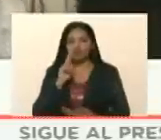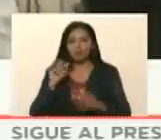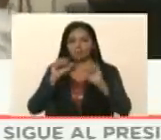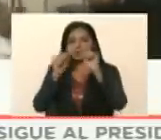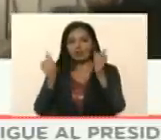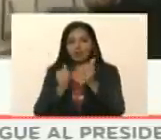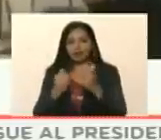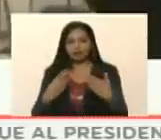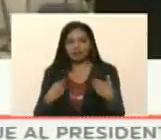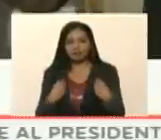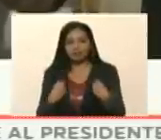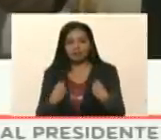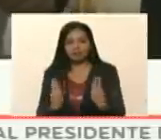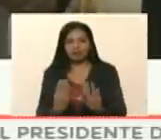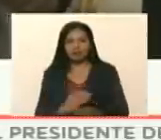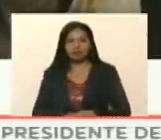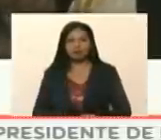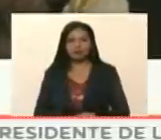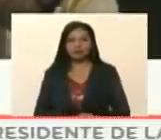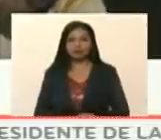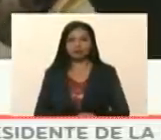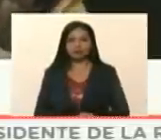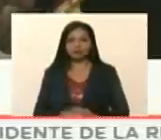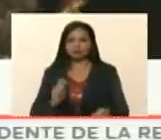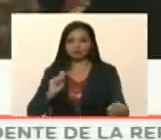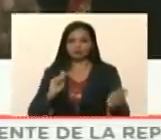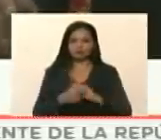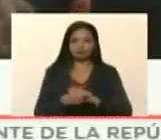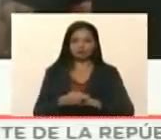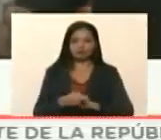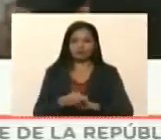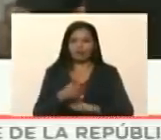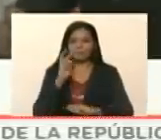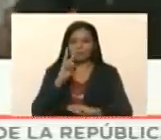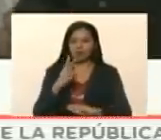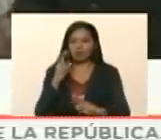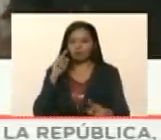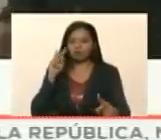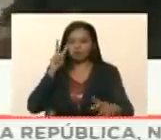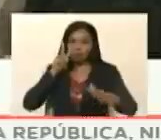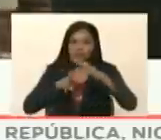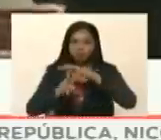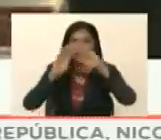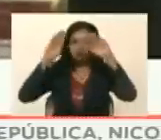Vivir, que te transforma, transforma tu visión del mundo.